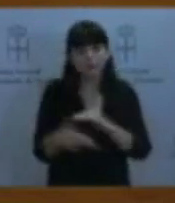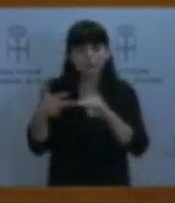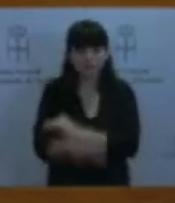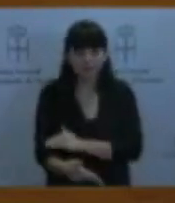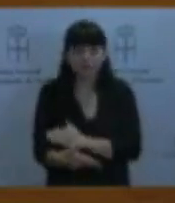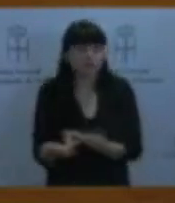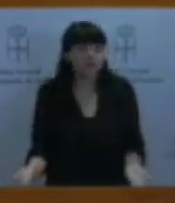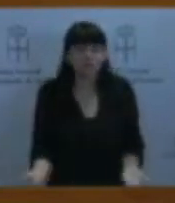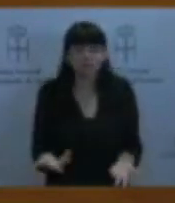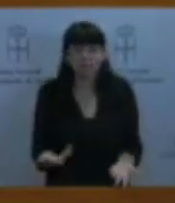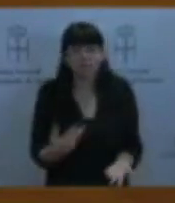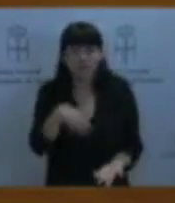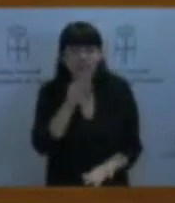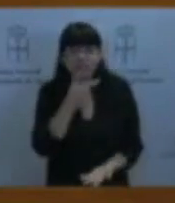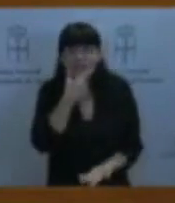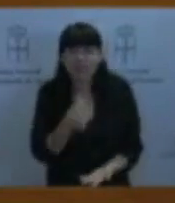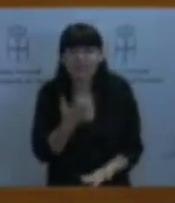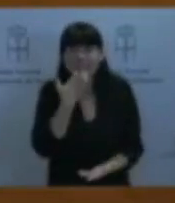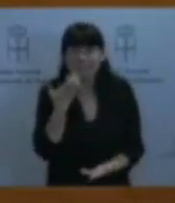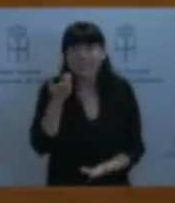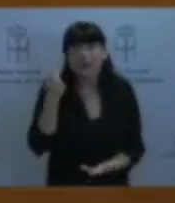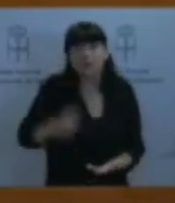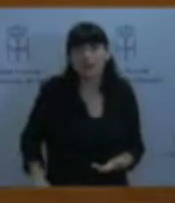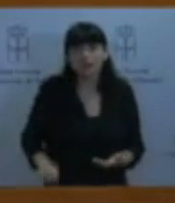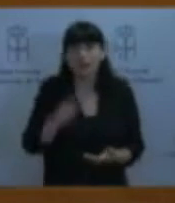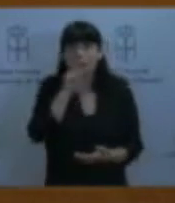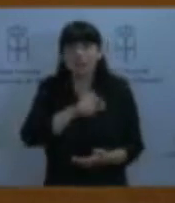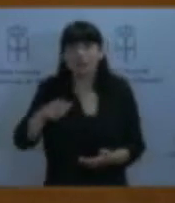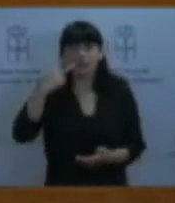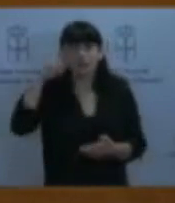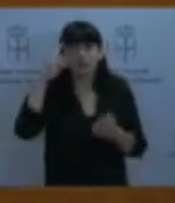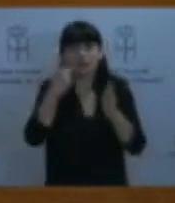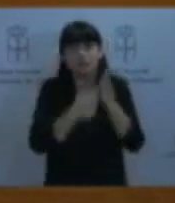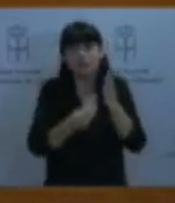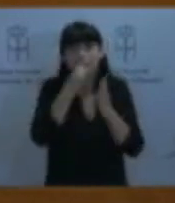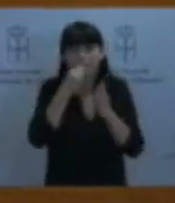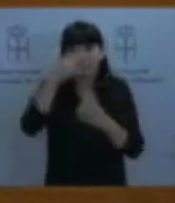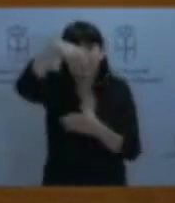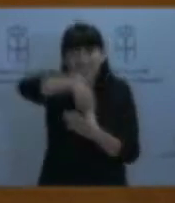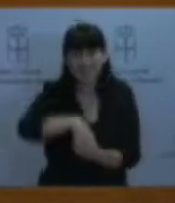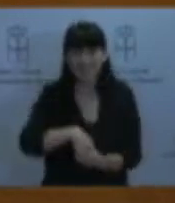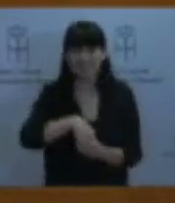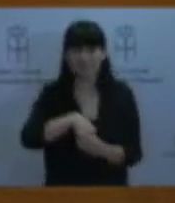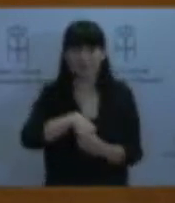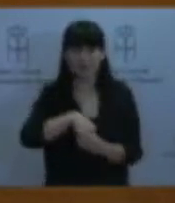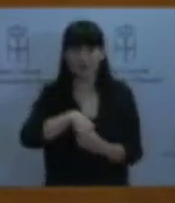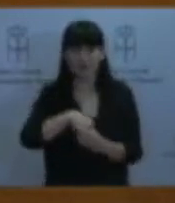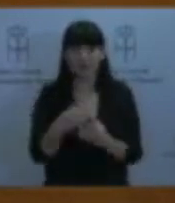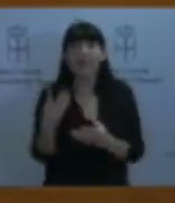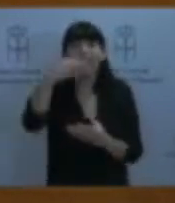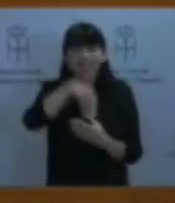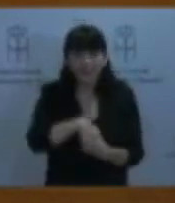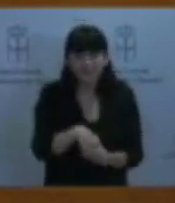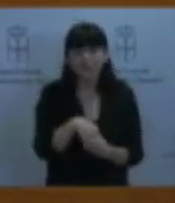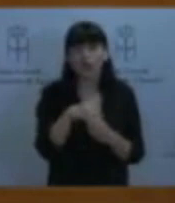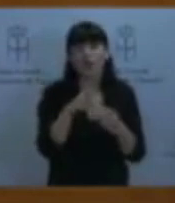de comprender que si la profesión de nutrición y dietética entra a formar parte del dispositivo educativo y de